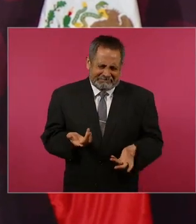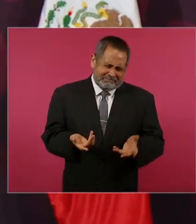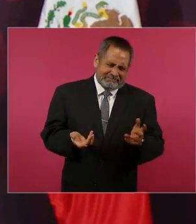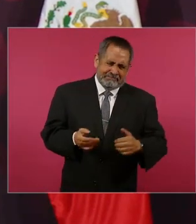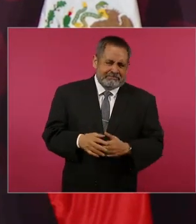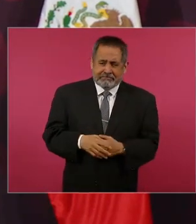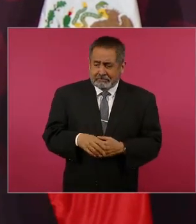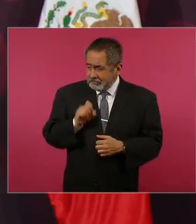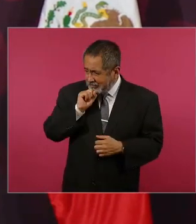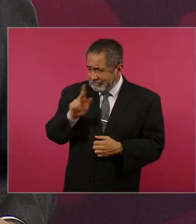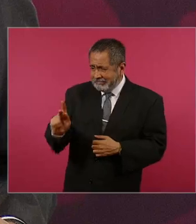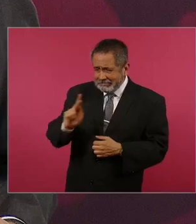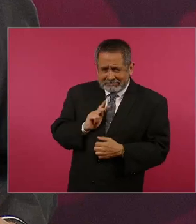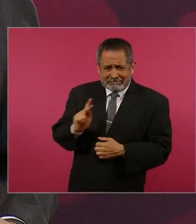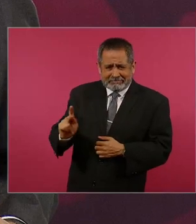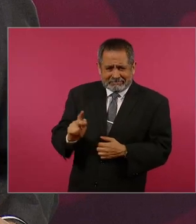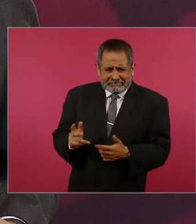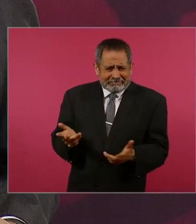entre nosotros?